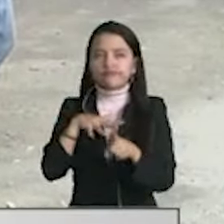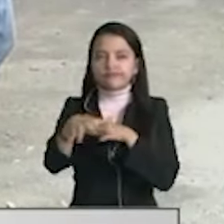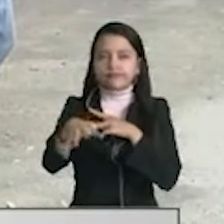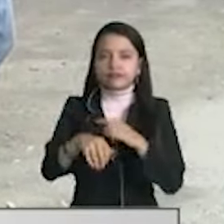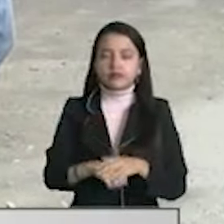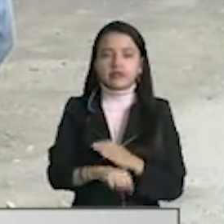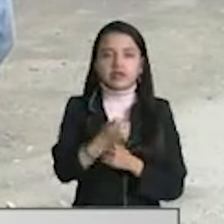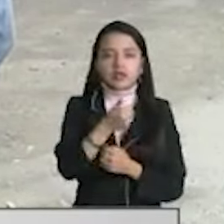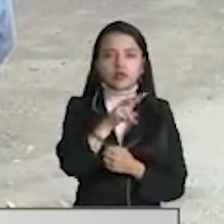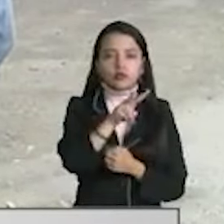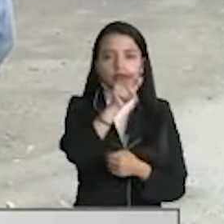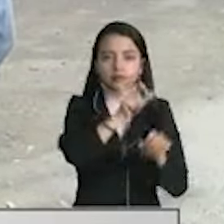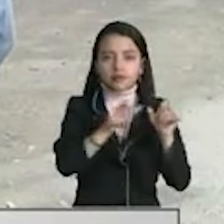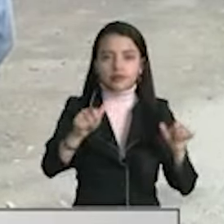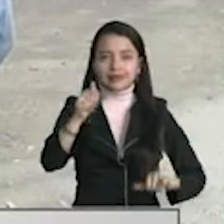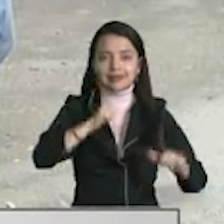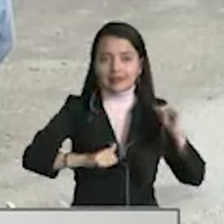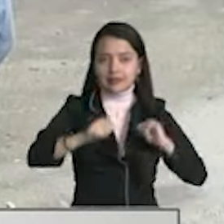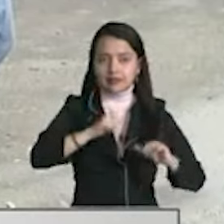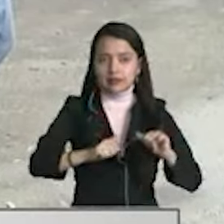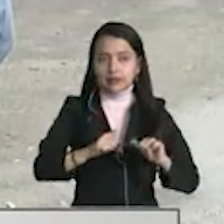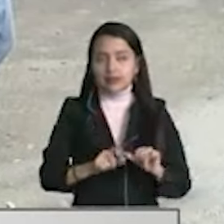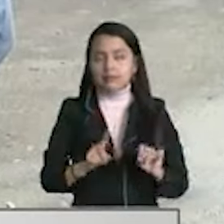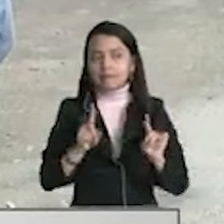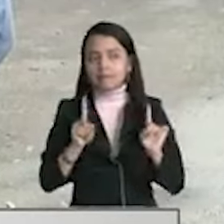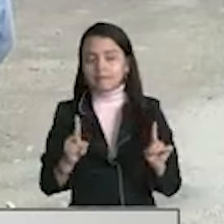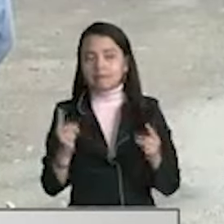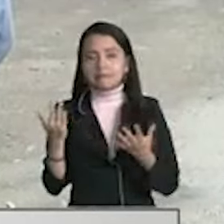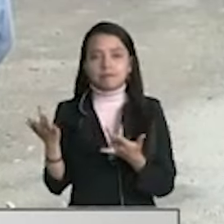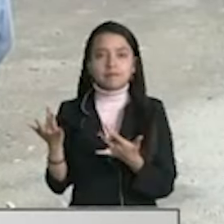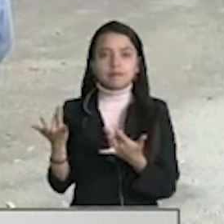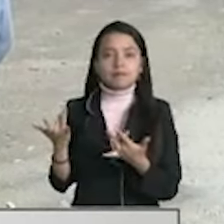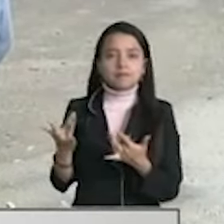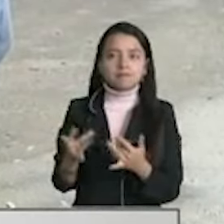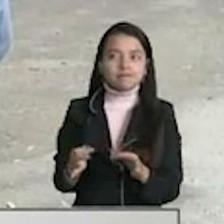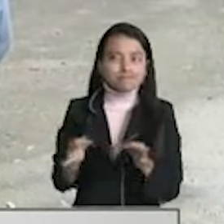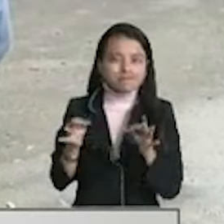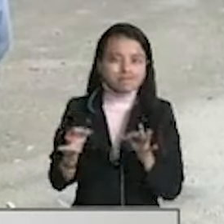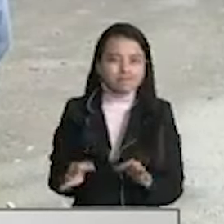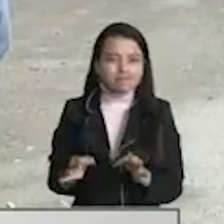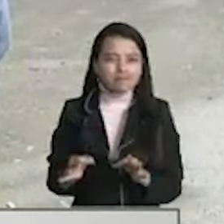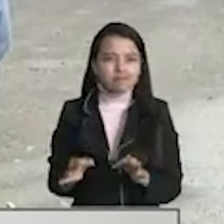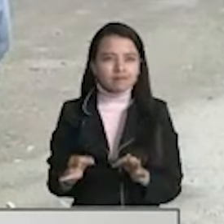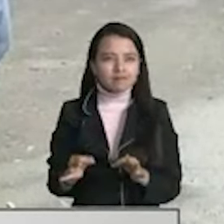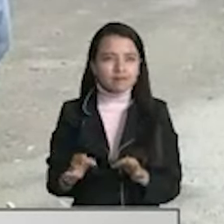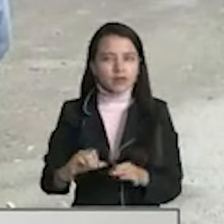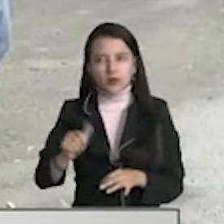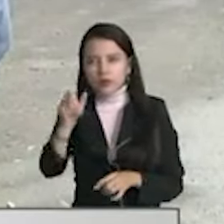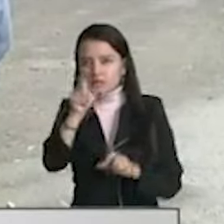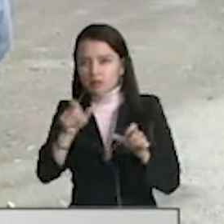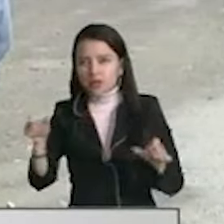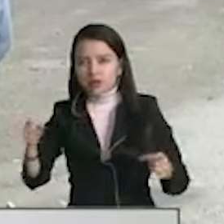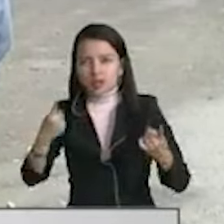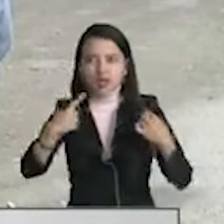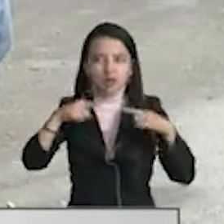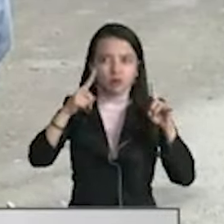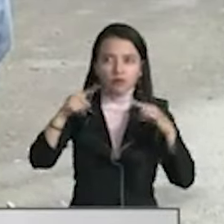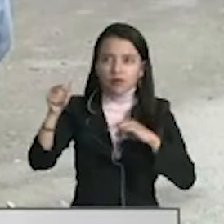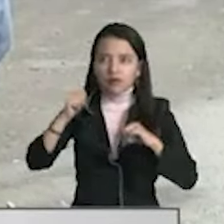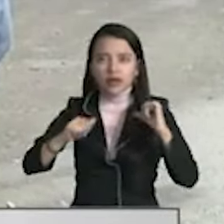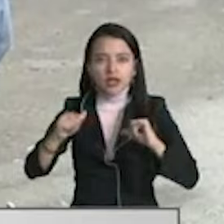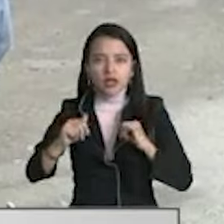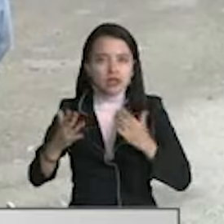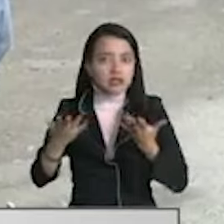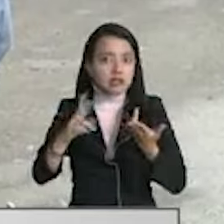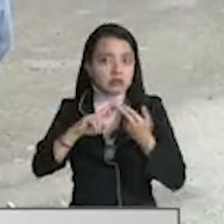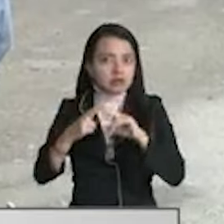12 personas lesionadas, aunque estamos a la espera si de pronto hay algunas otras en algún centro asistencial que no se hayan